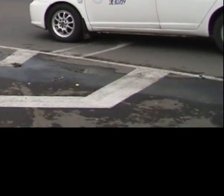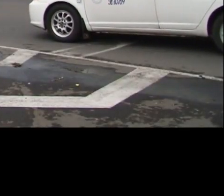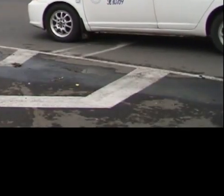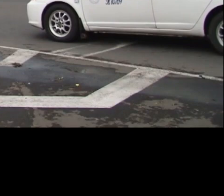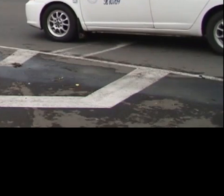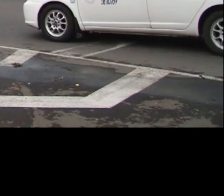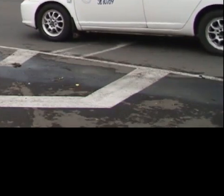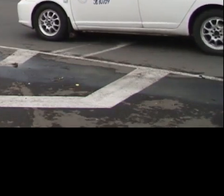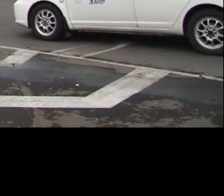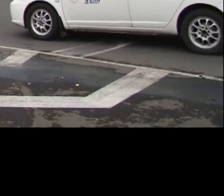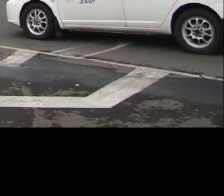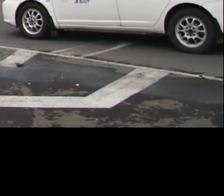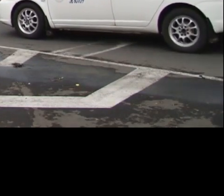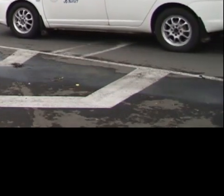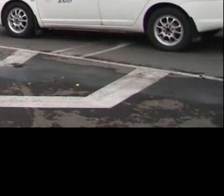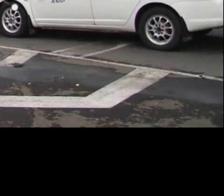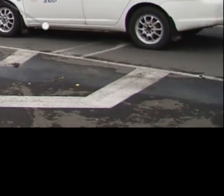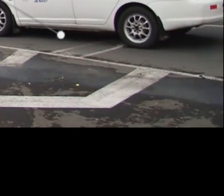sí